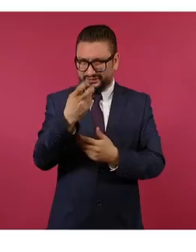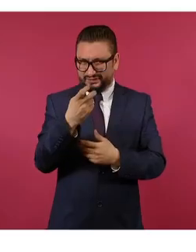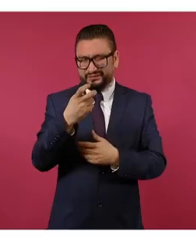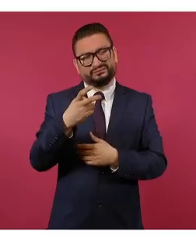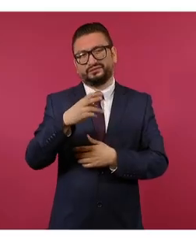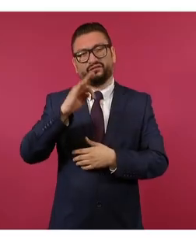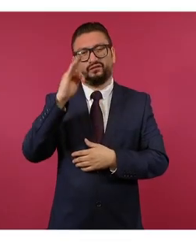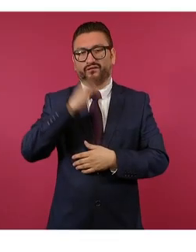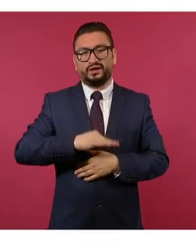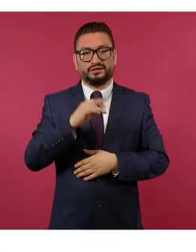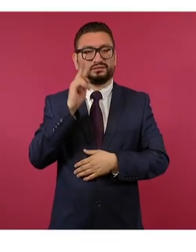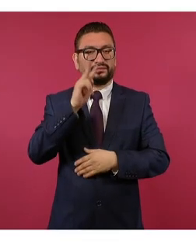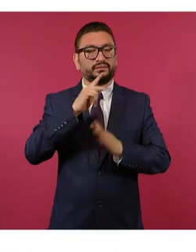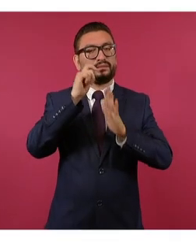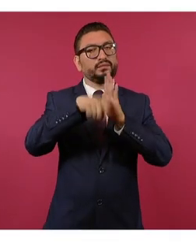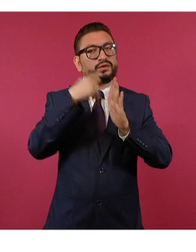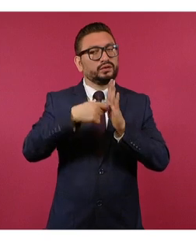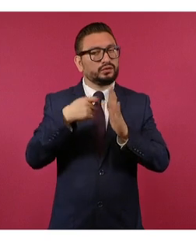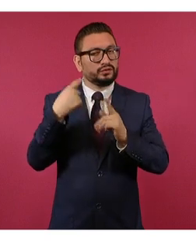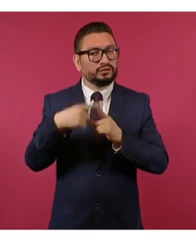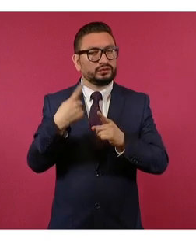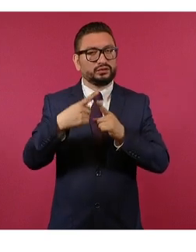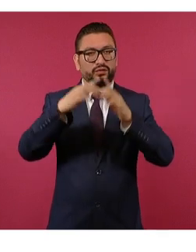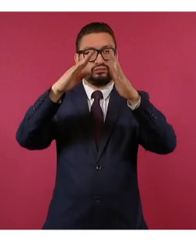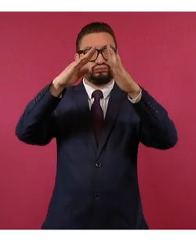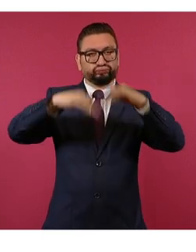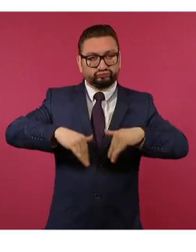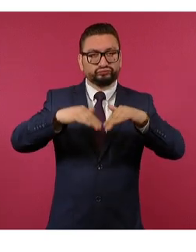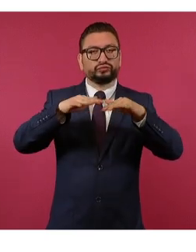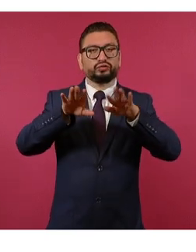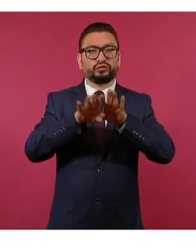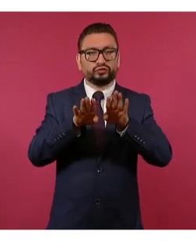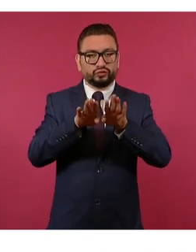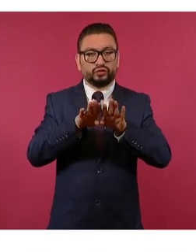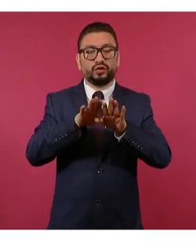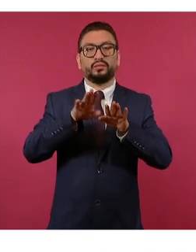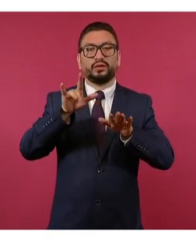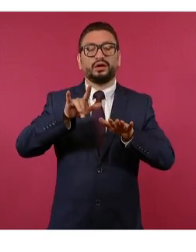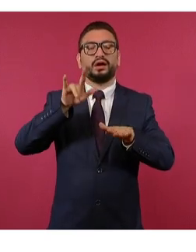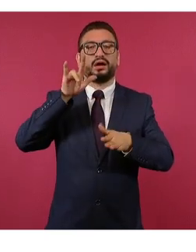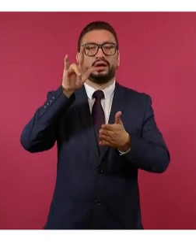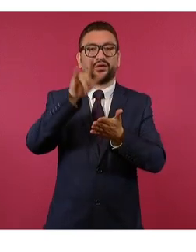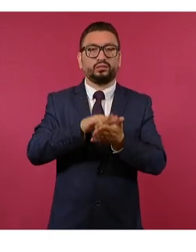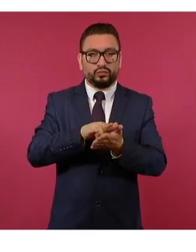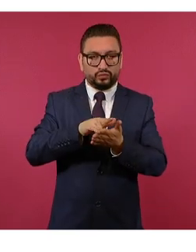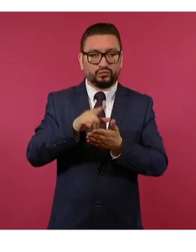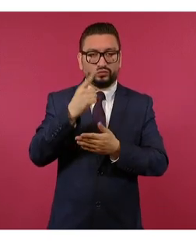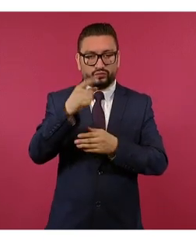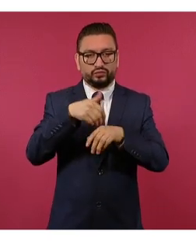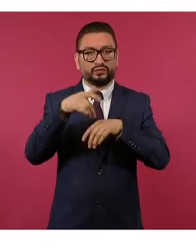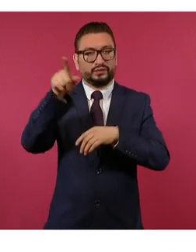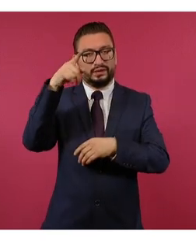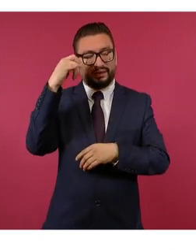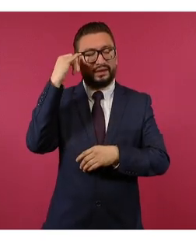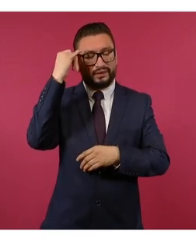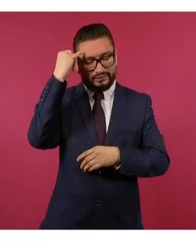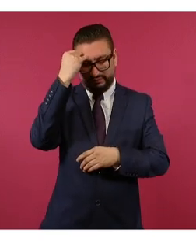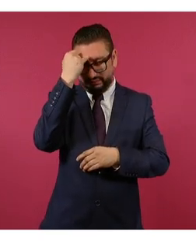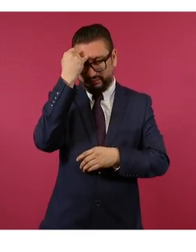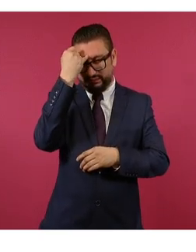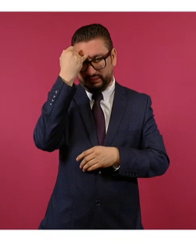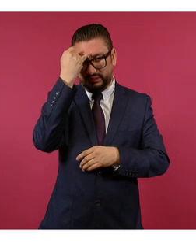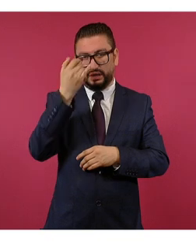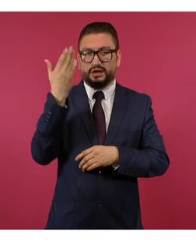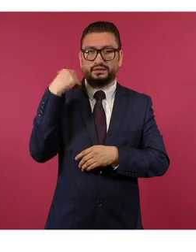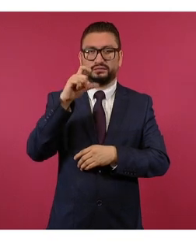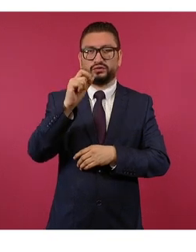falso. El video corresponde al colapso del techo de la Terminal 1 del aeropuerto de Delhi, India, ocurrido el pasado 28